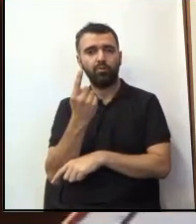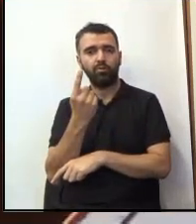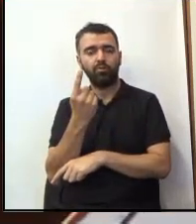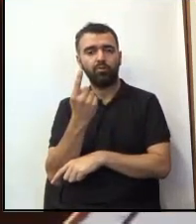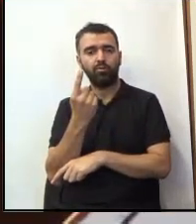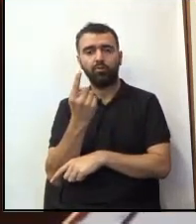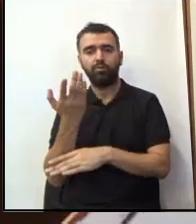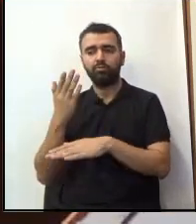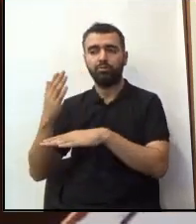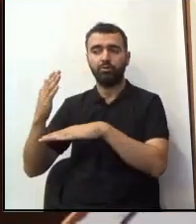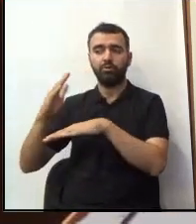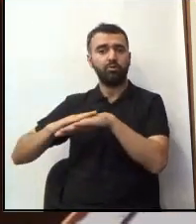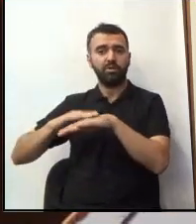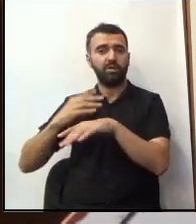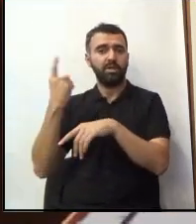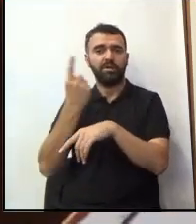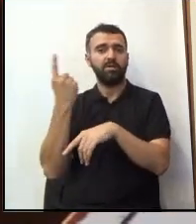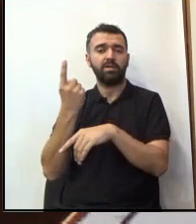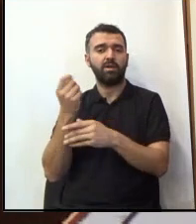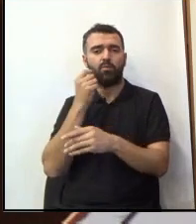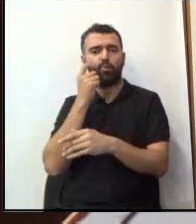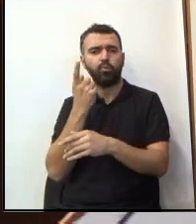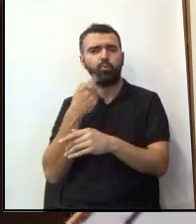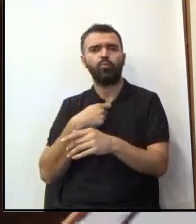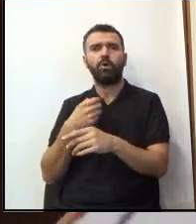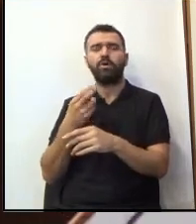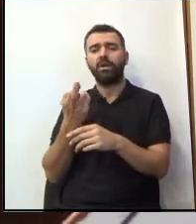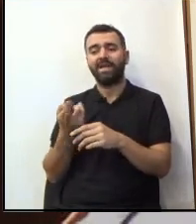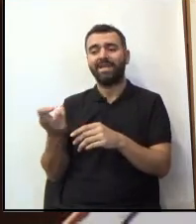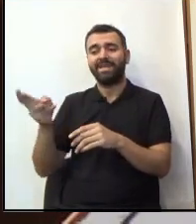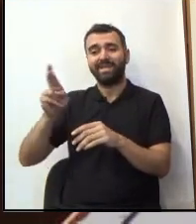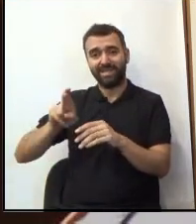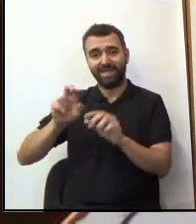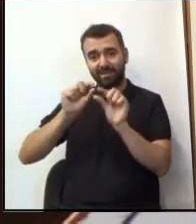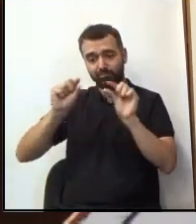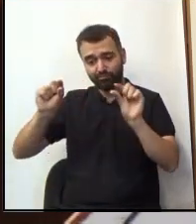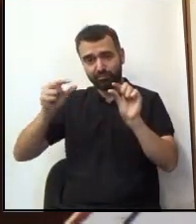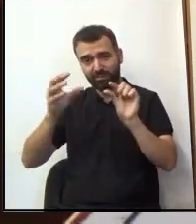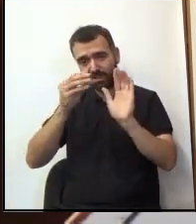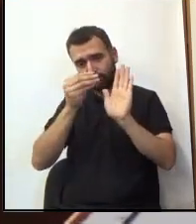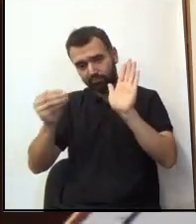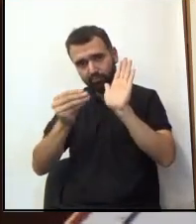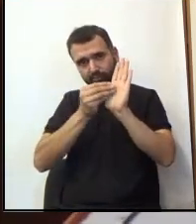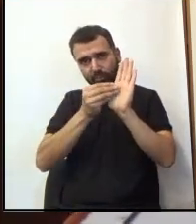lo que se pide en general es una reasignación en el ítem de gasto en